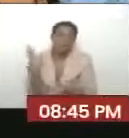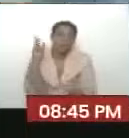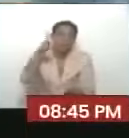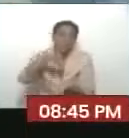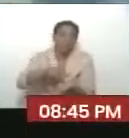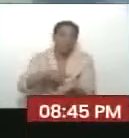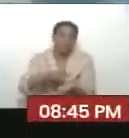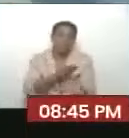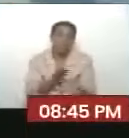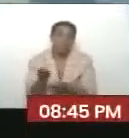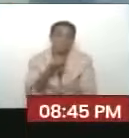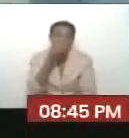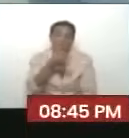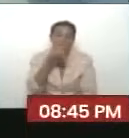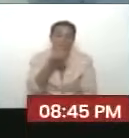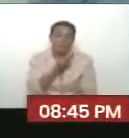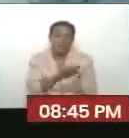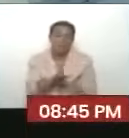vale.